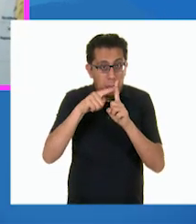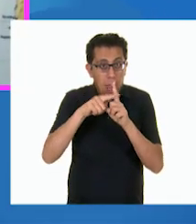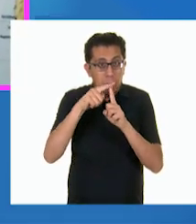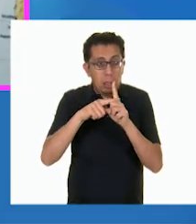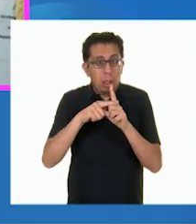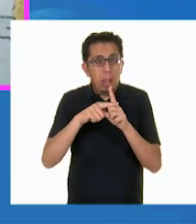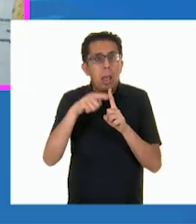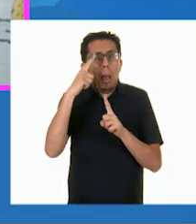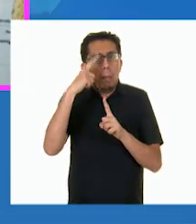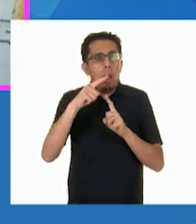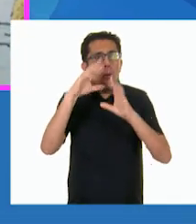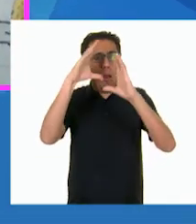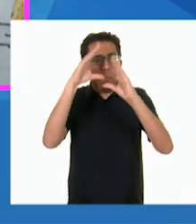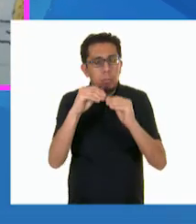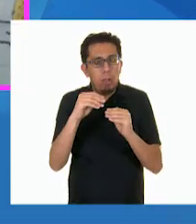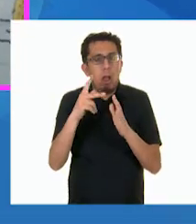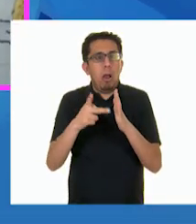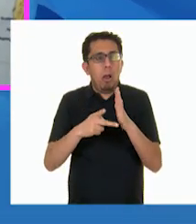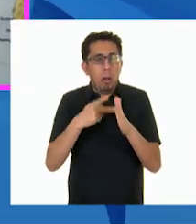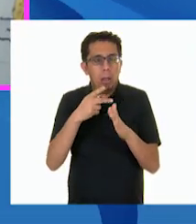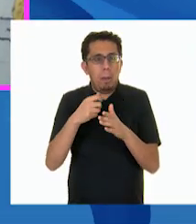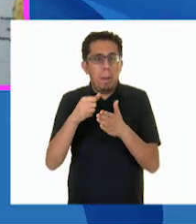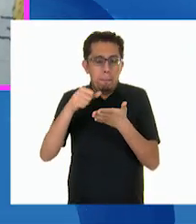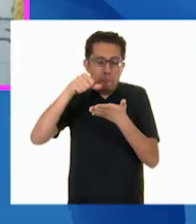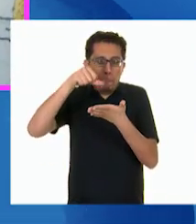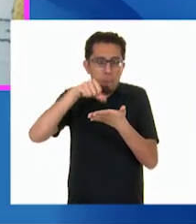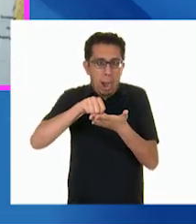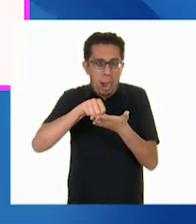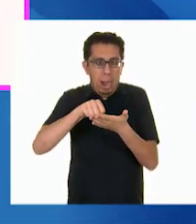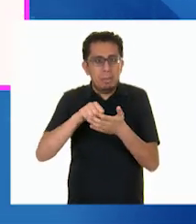para apagarlo tienes que presionar este botón de nuevo.